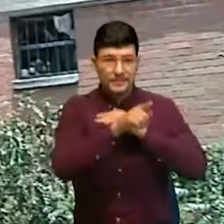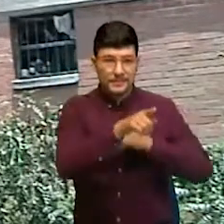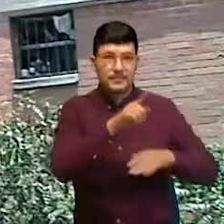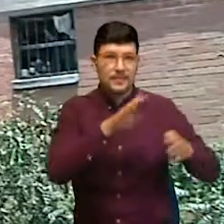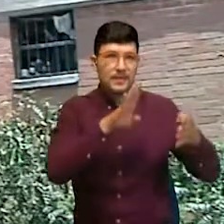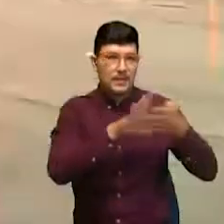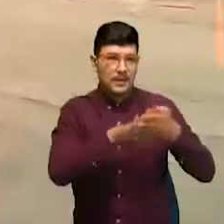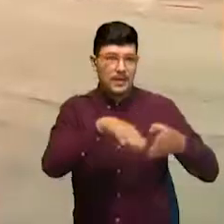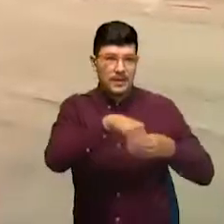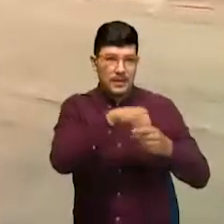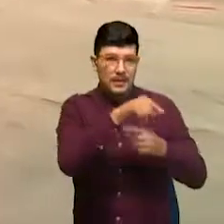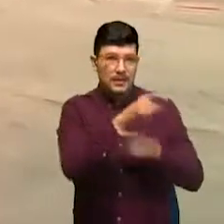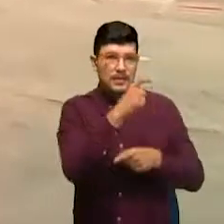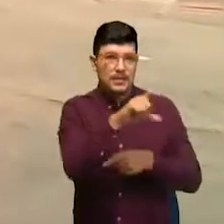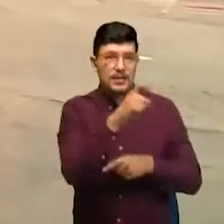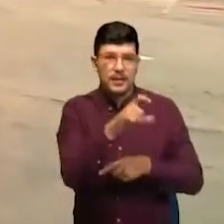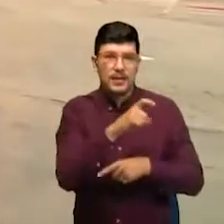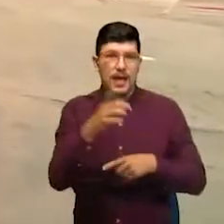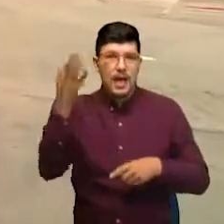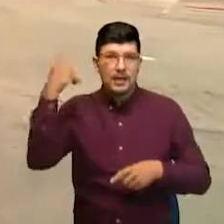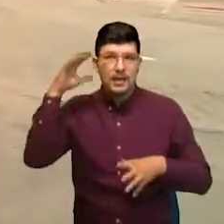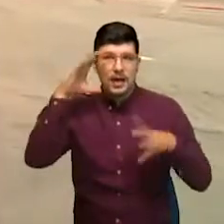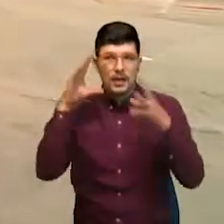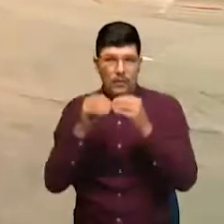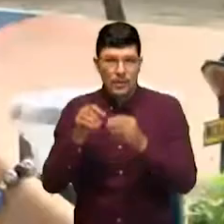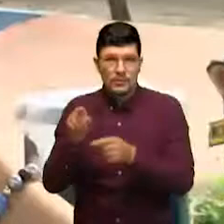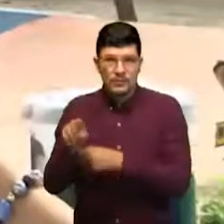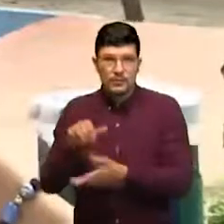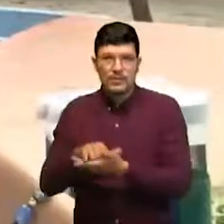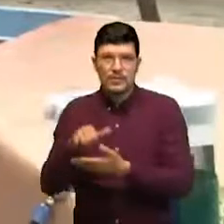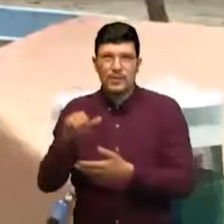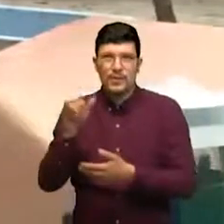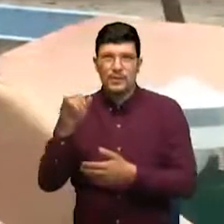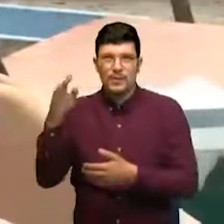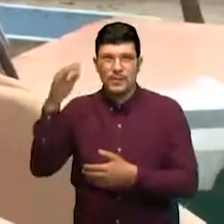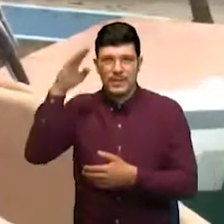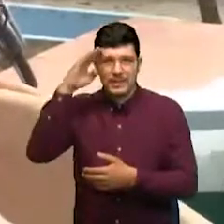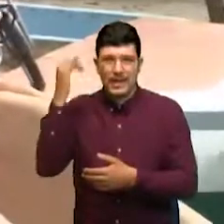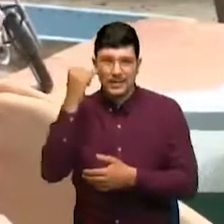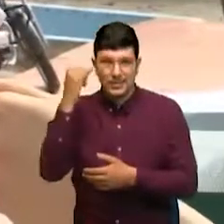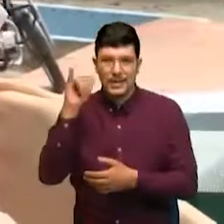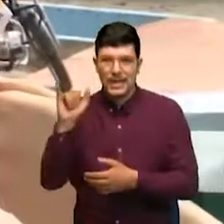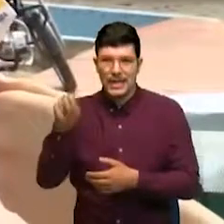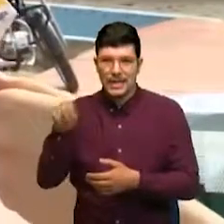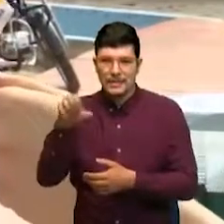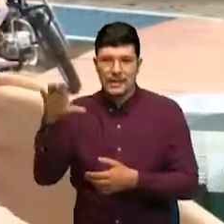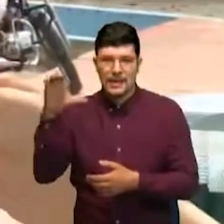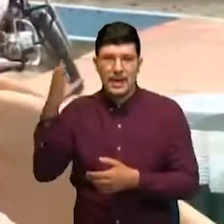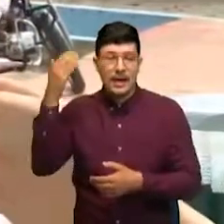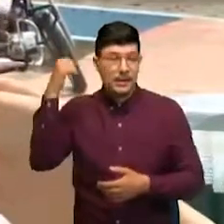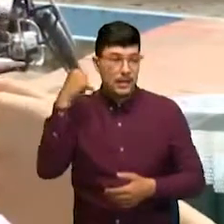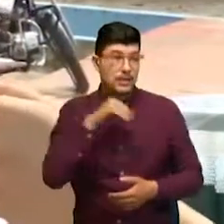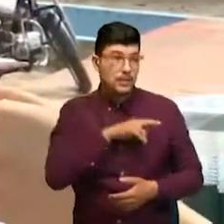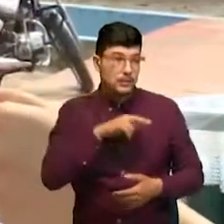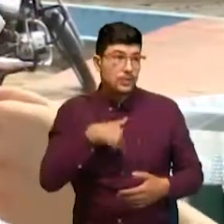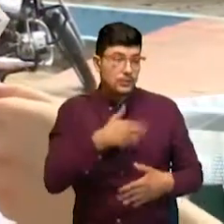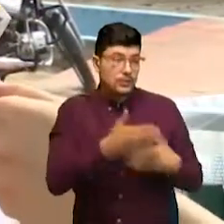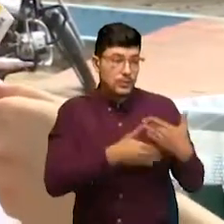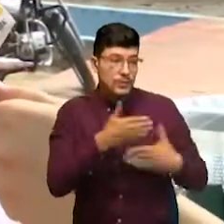inpec el alcalde de cúcuta responde acerca del acuerdo hemos venido mejorando a dos años atrás tuvimos